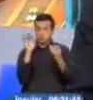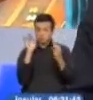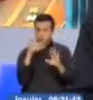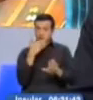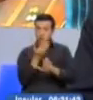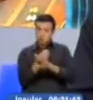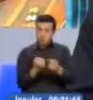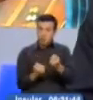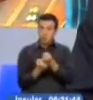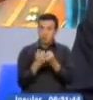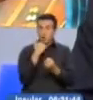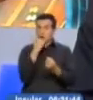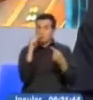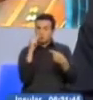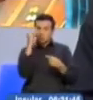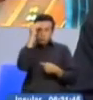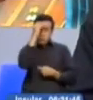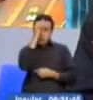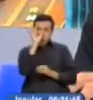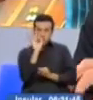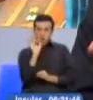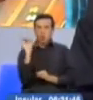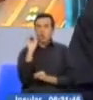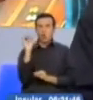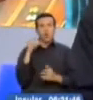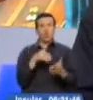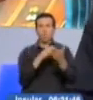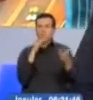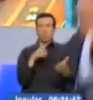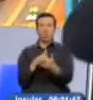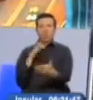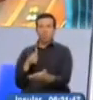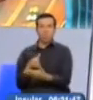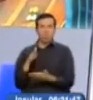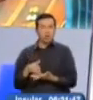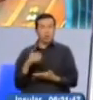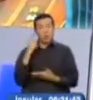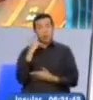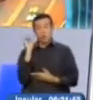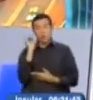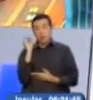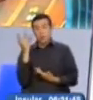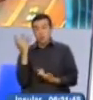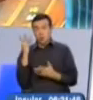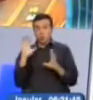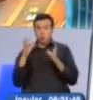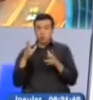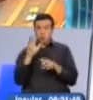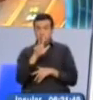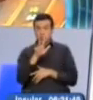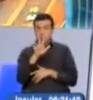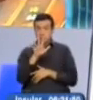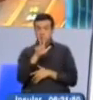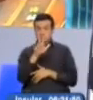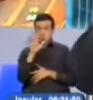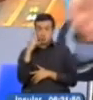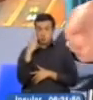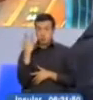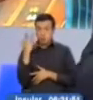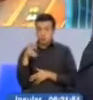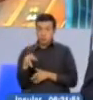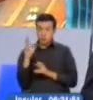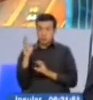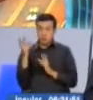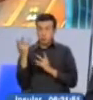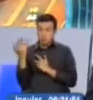vaya a aportar, una oposición inteligente? ¿O se van a oponer a todo? ¿O vamos a tener un bloque oficialista que va a permitir